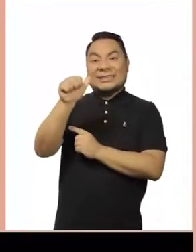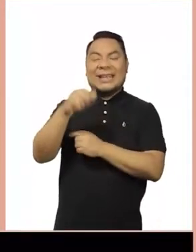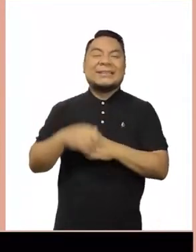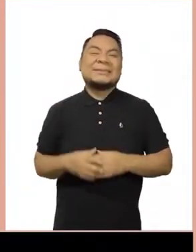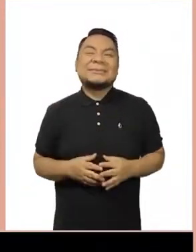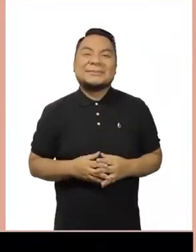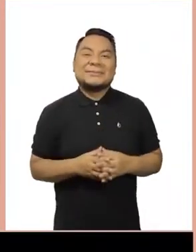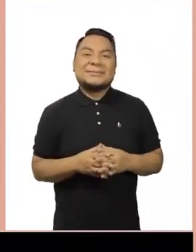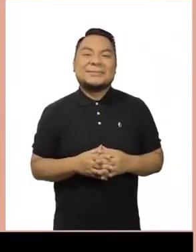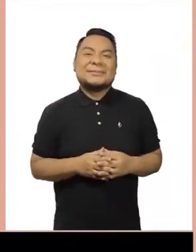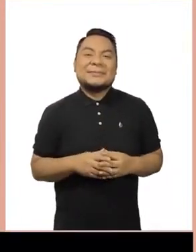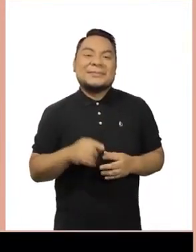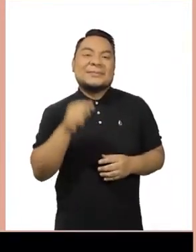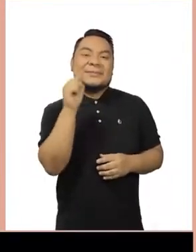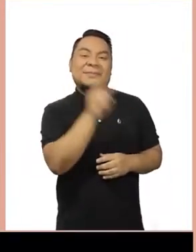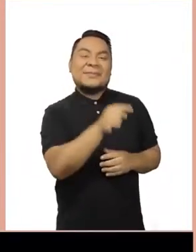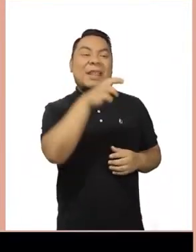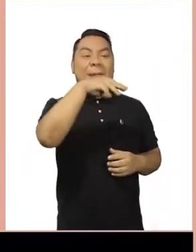¡Teresa!